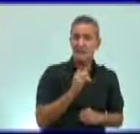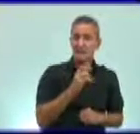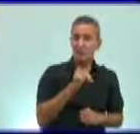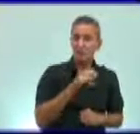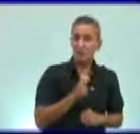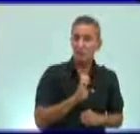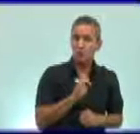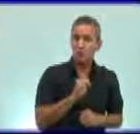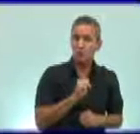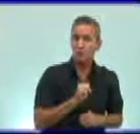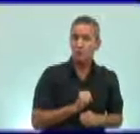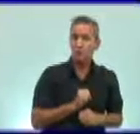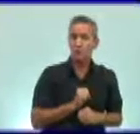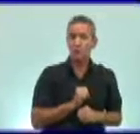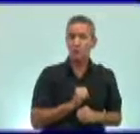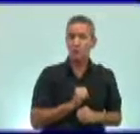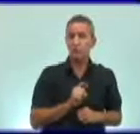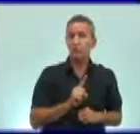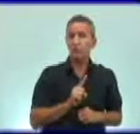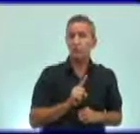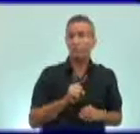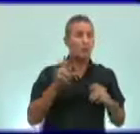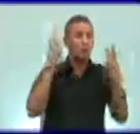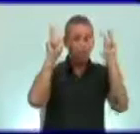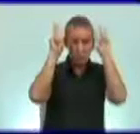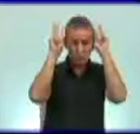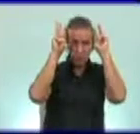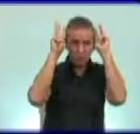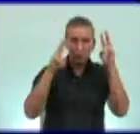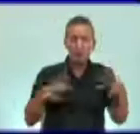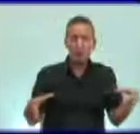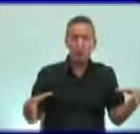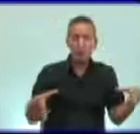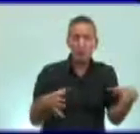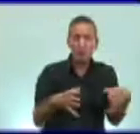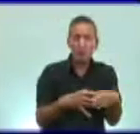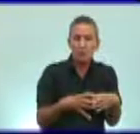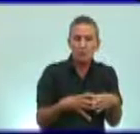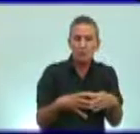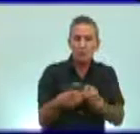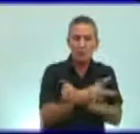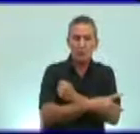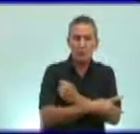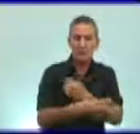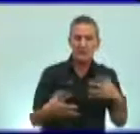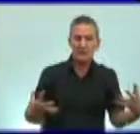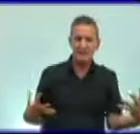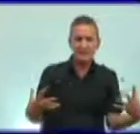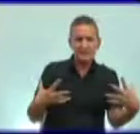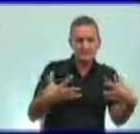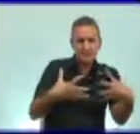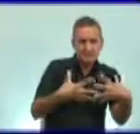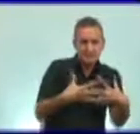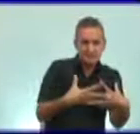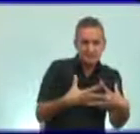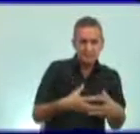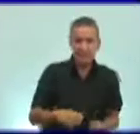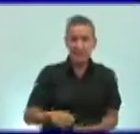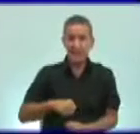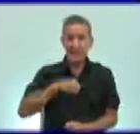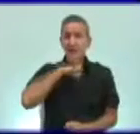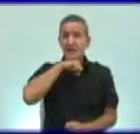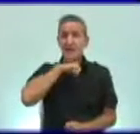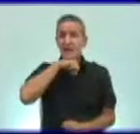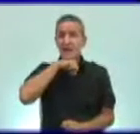naciones no es un rey, es un conglomerado de naciones que se articulan entre sí. Y madres de la república